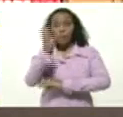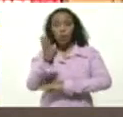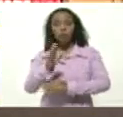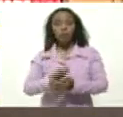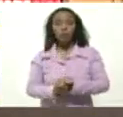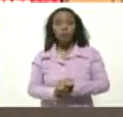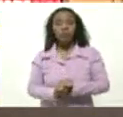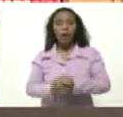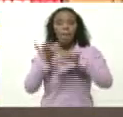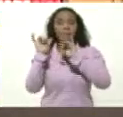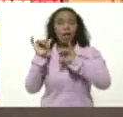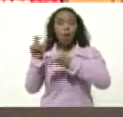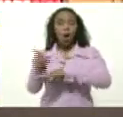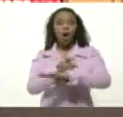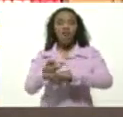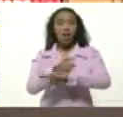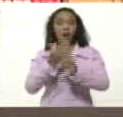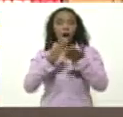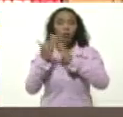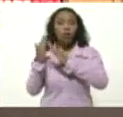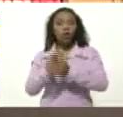en el autogobierno, en su comunidad.